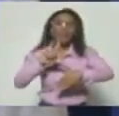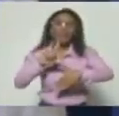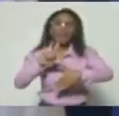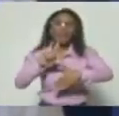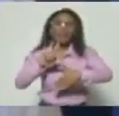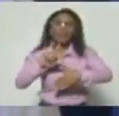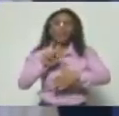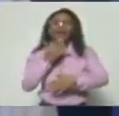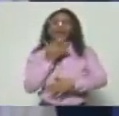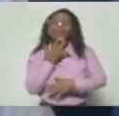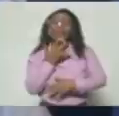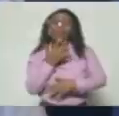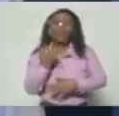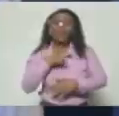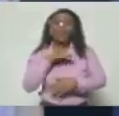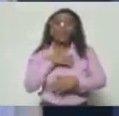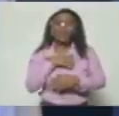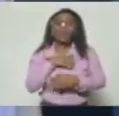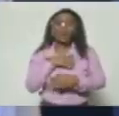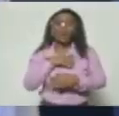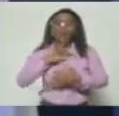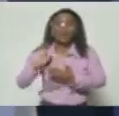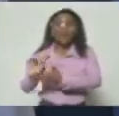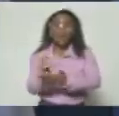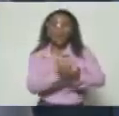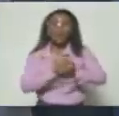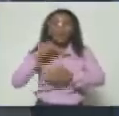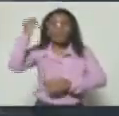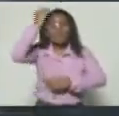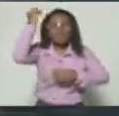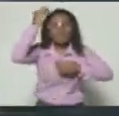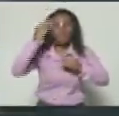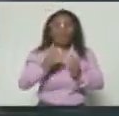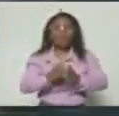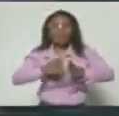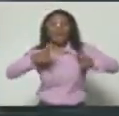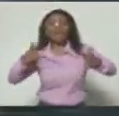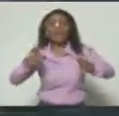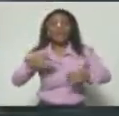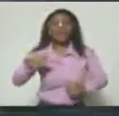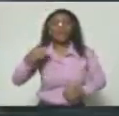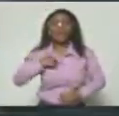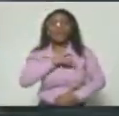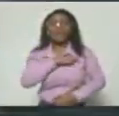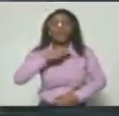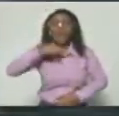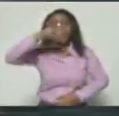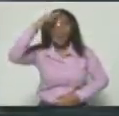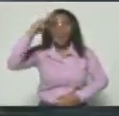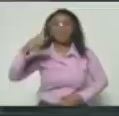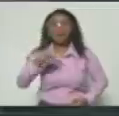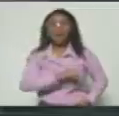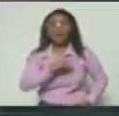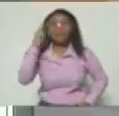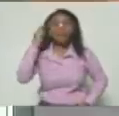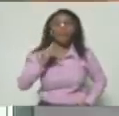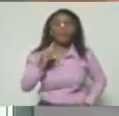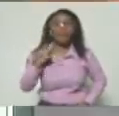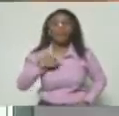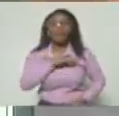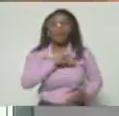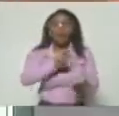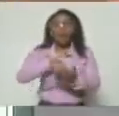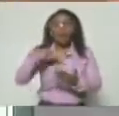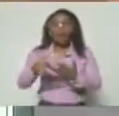si hubiésemos acogido el pensamiento grande de nuestro padre Bolívar y no hubiésemos caído en